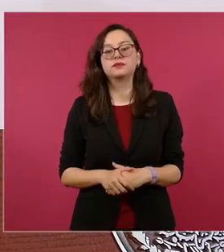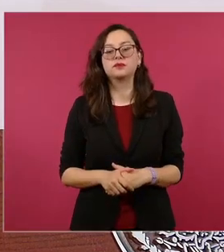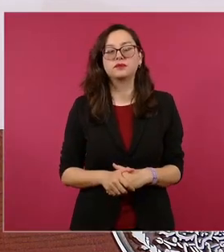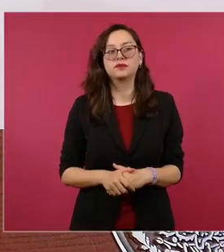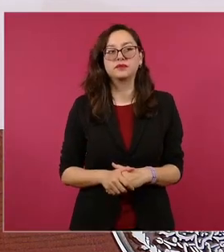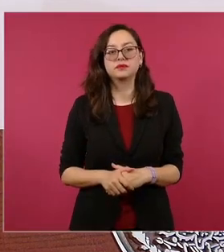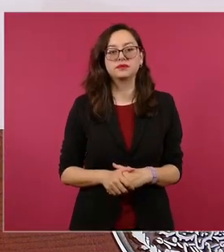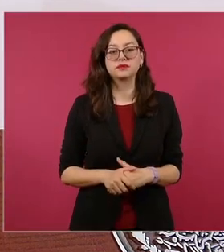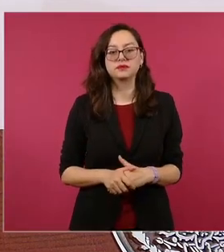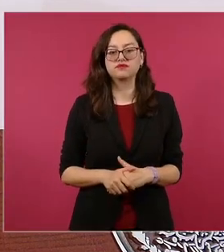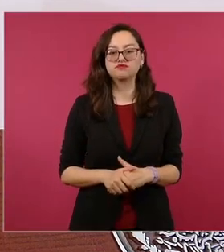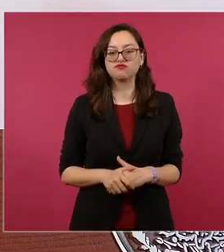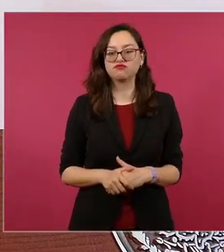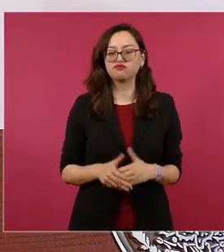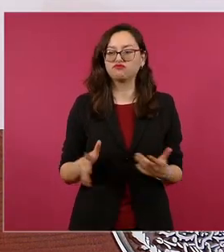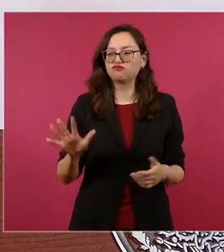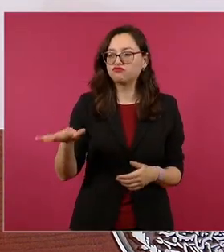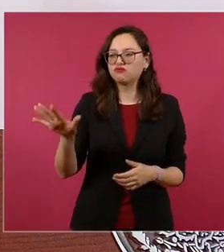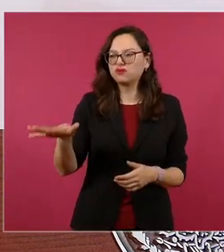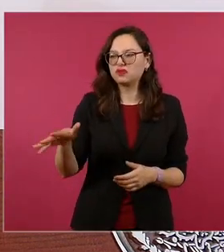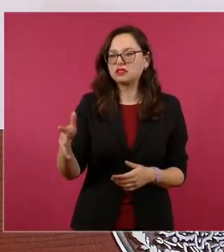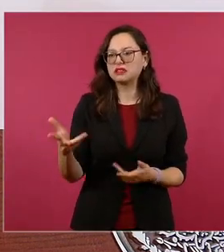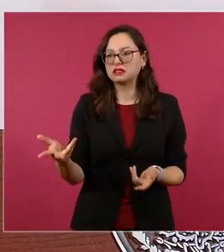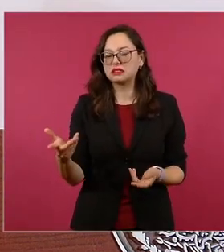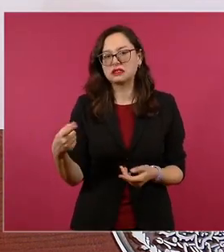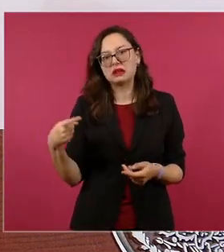sepan de la corrupción.